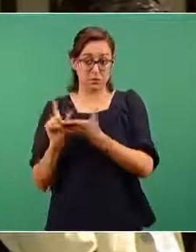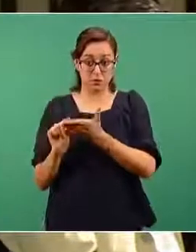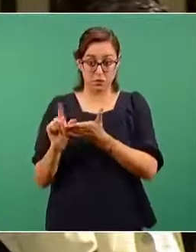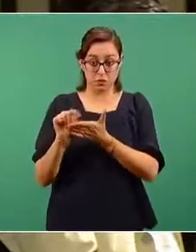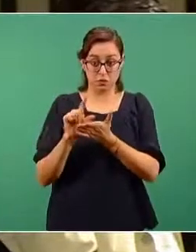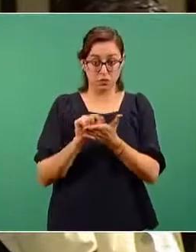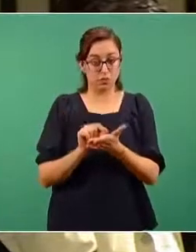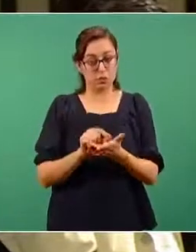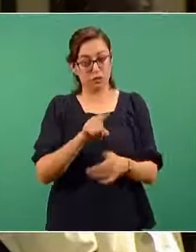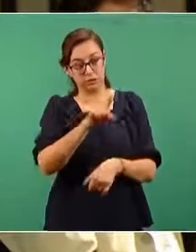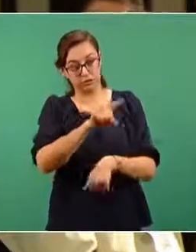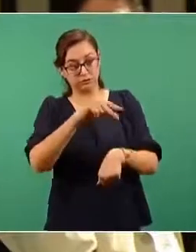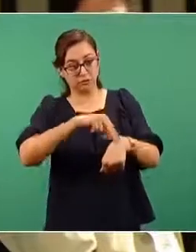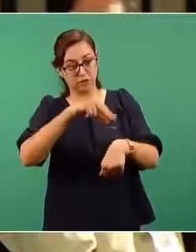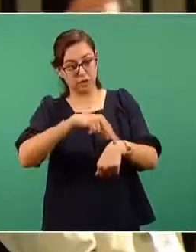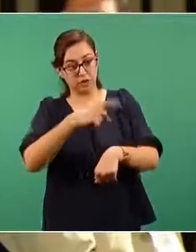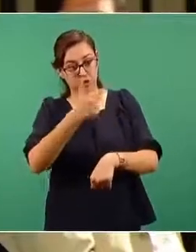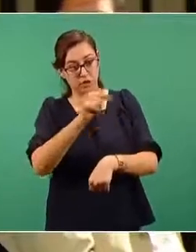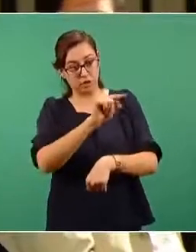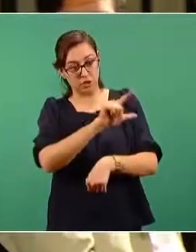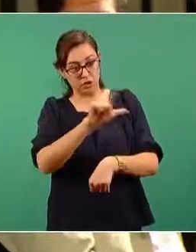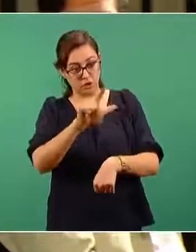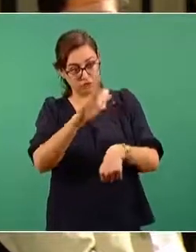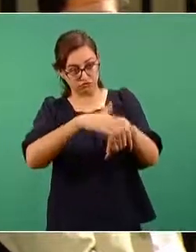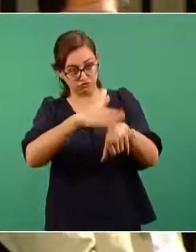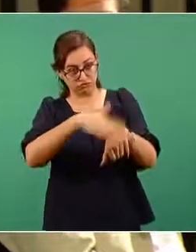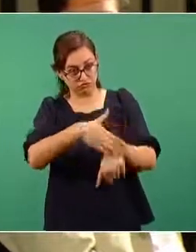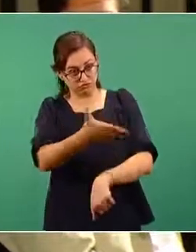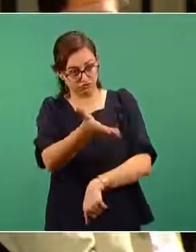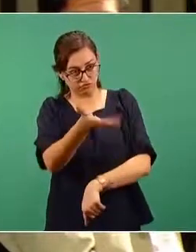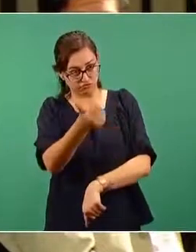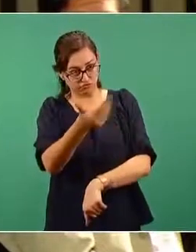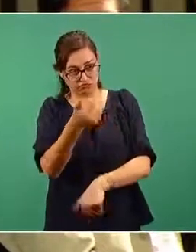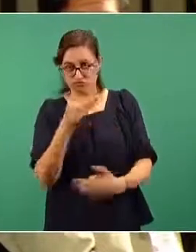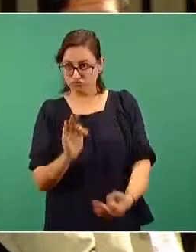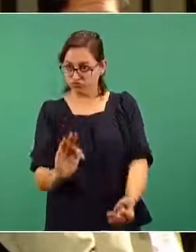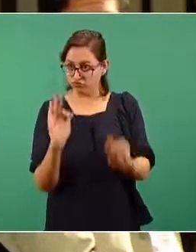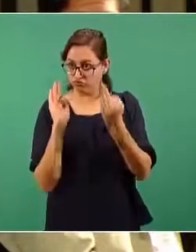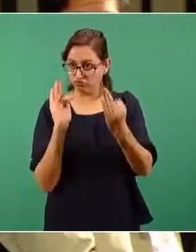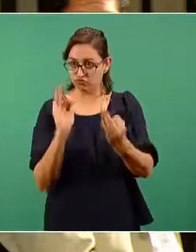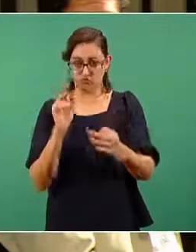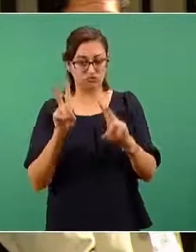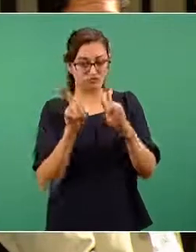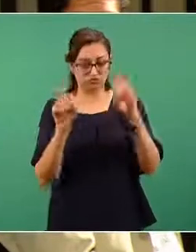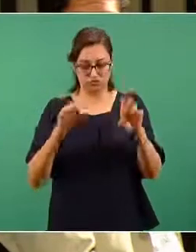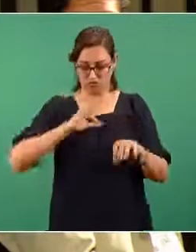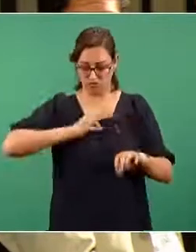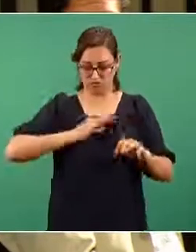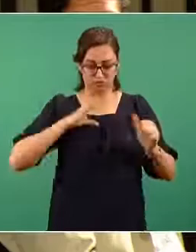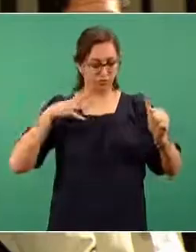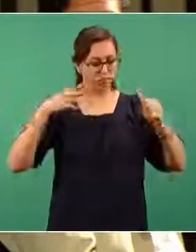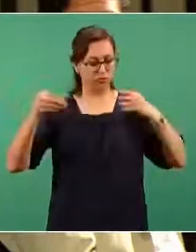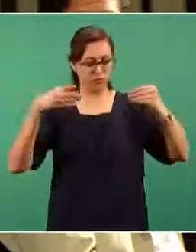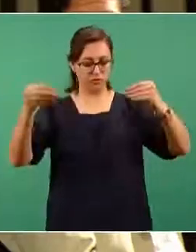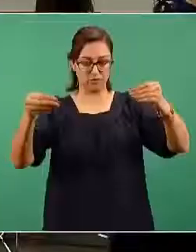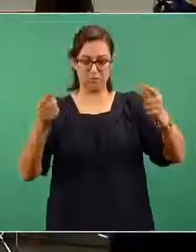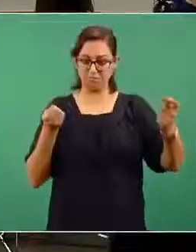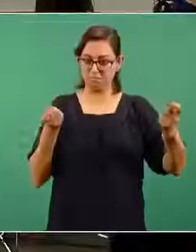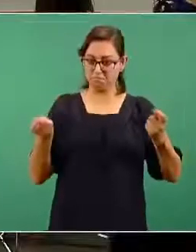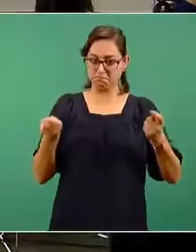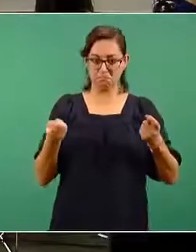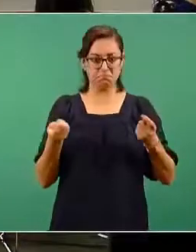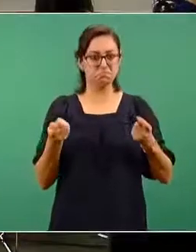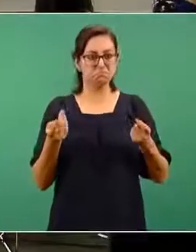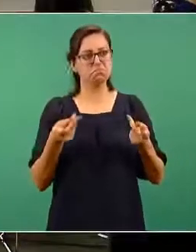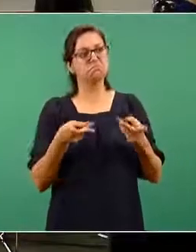va a citar a declarar al subsecretario Hugo López-Gatell por el manejo de la pandemia y vaya, pues